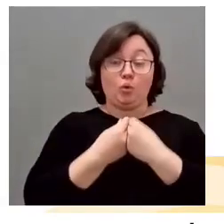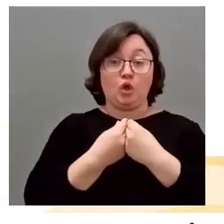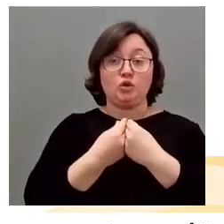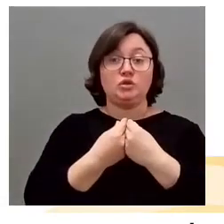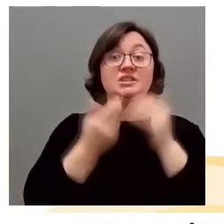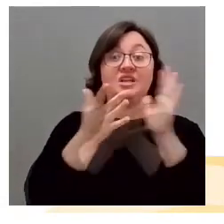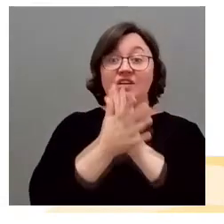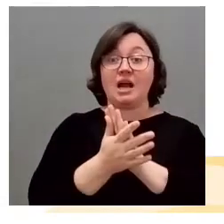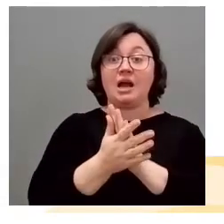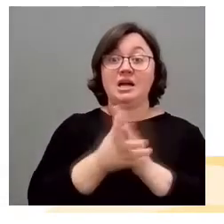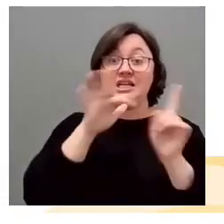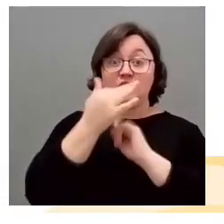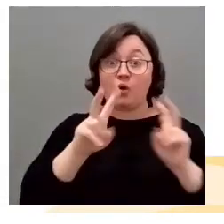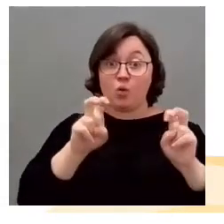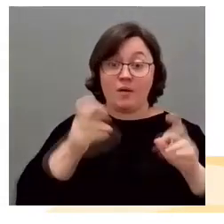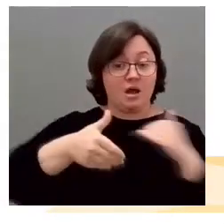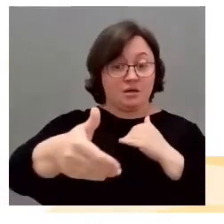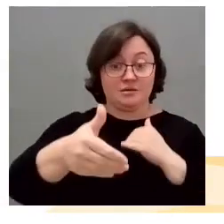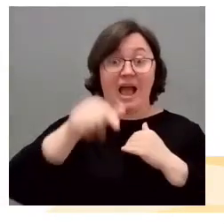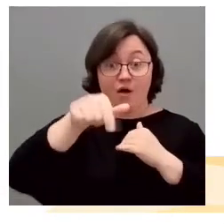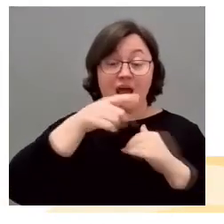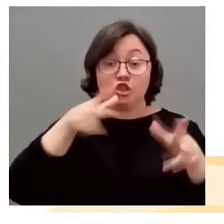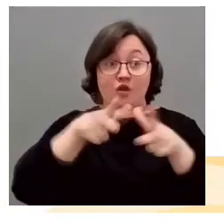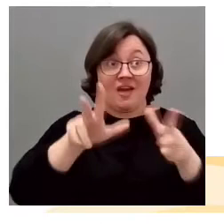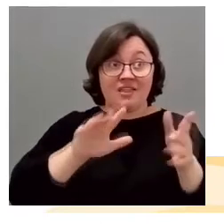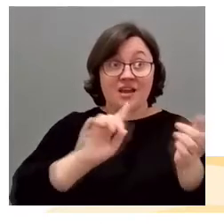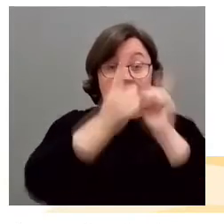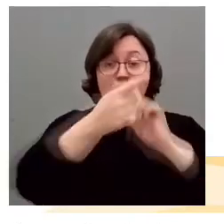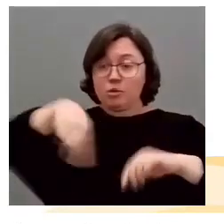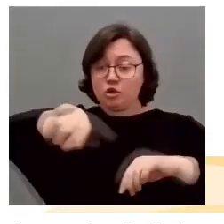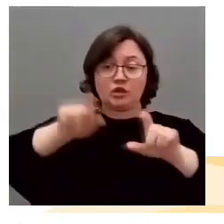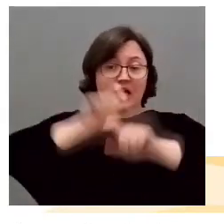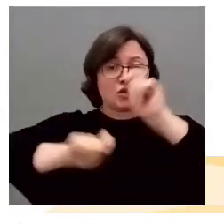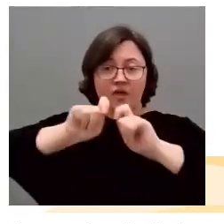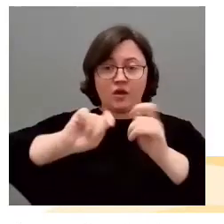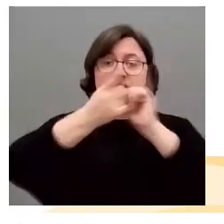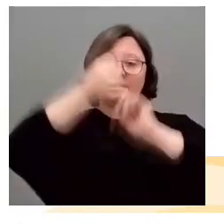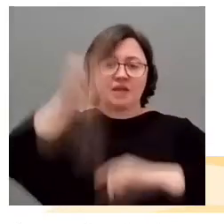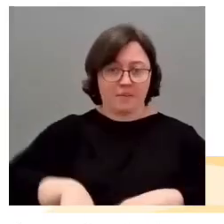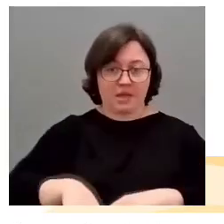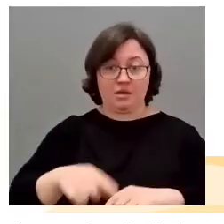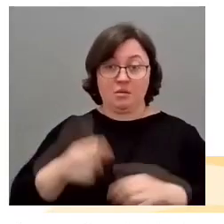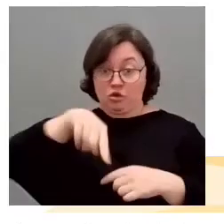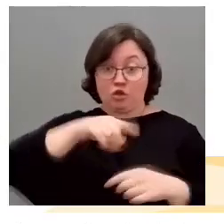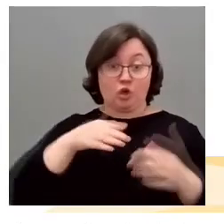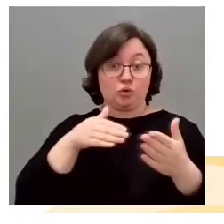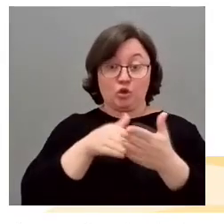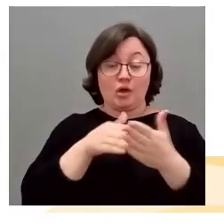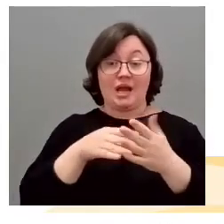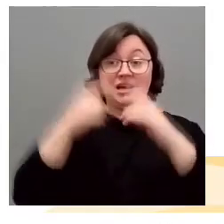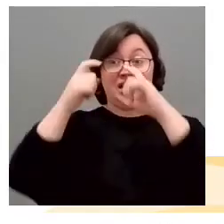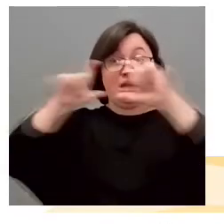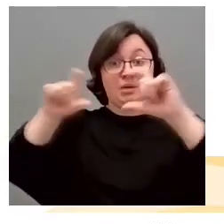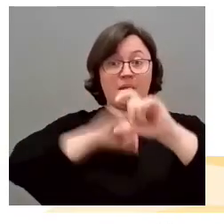que existe un nuevo escenario y que hay que reconvertirse. Como bien habéis sabido hacer, habéis superado, y así no ha pasado en el sector privado, pero